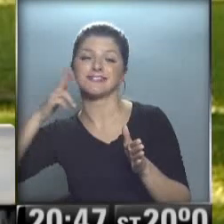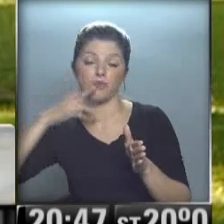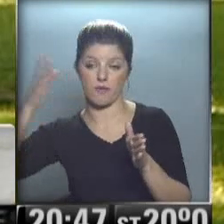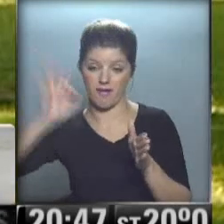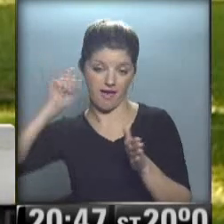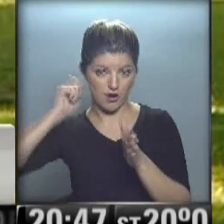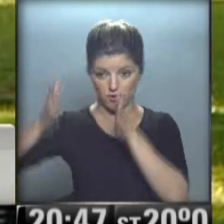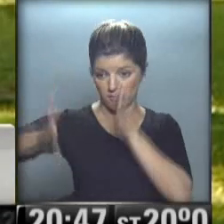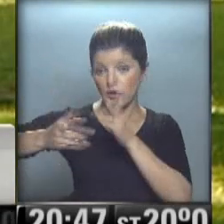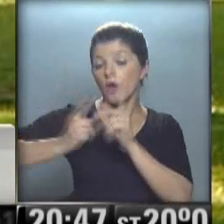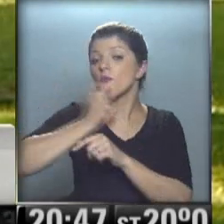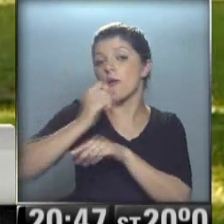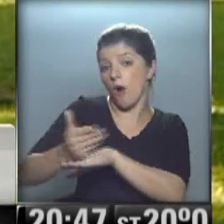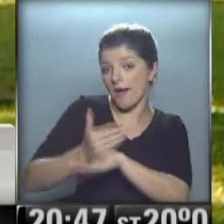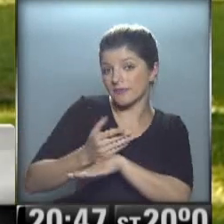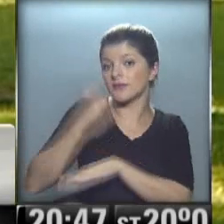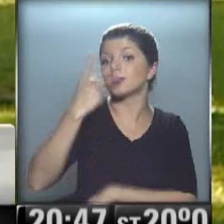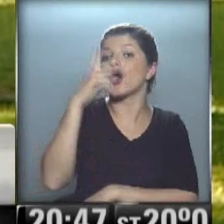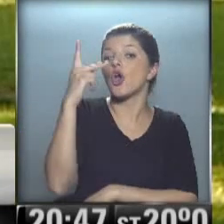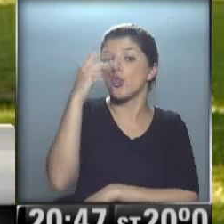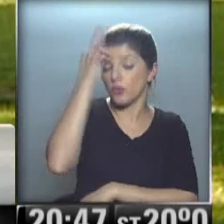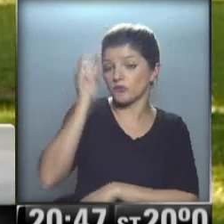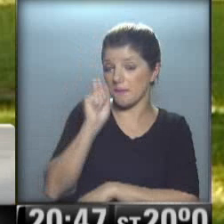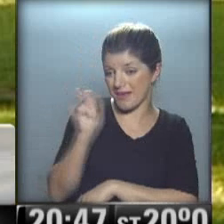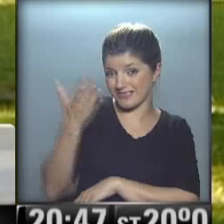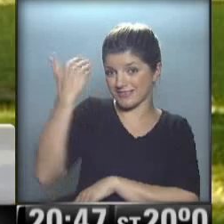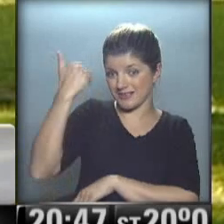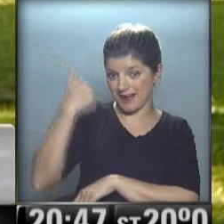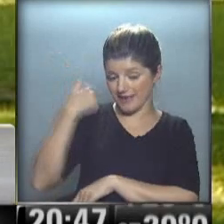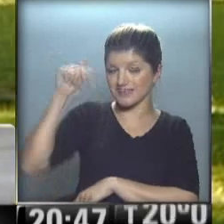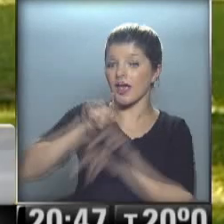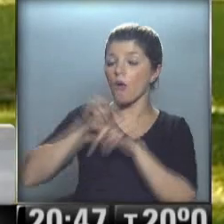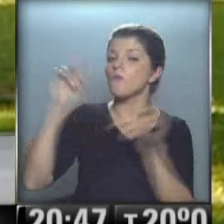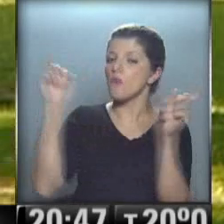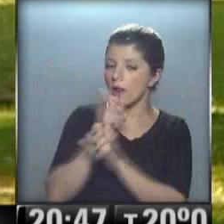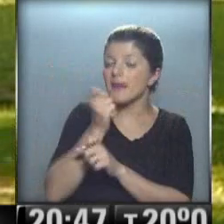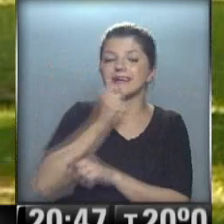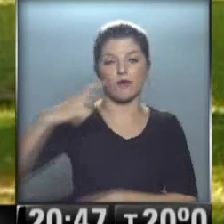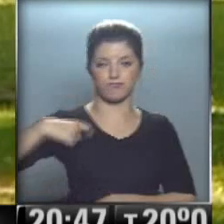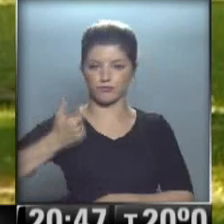menos un evento obstétrico en los últimos 12 meses y que no tengan obra social o prepaga.